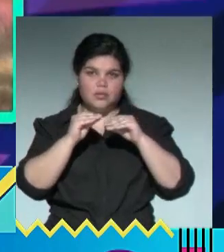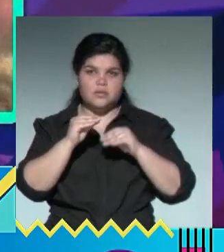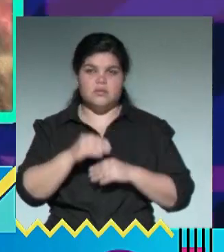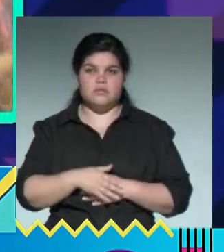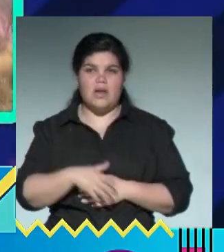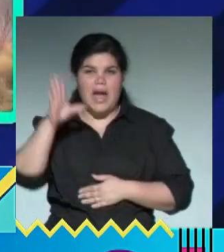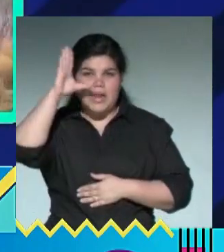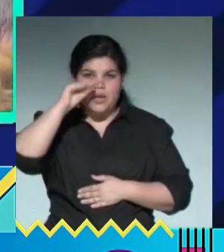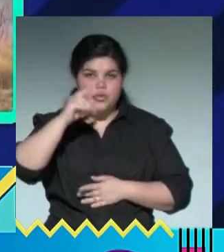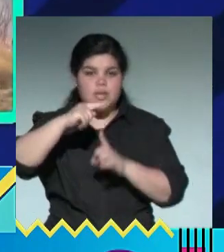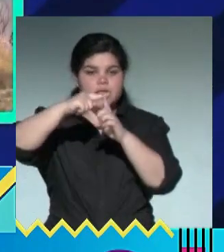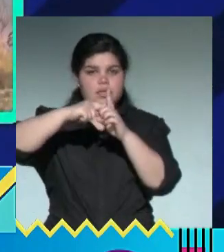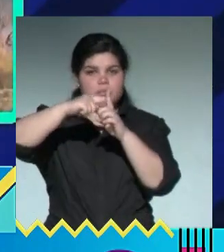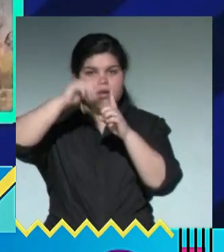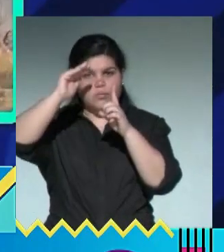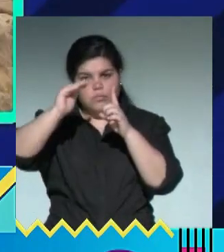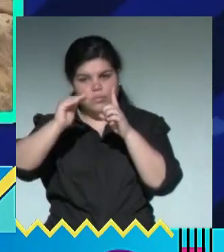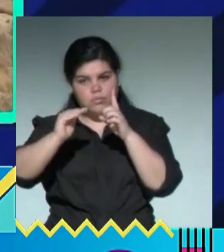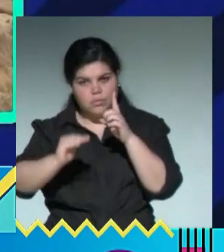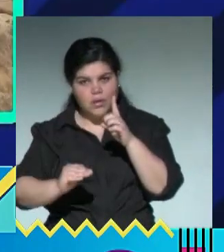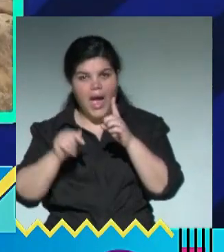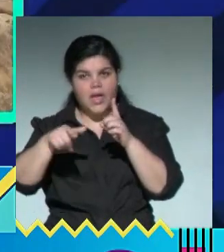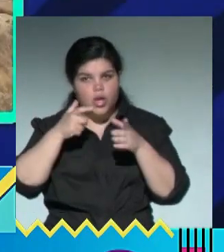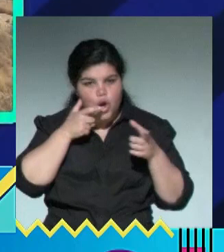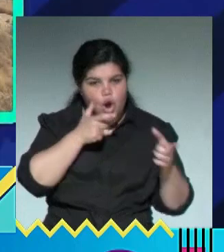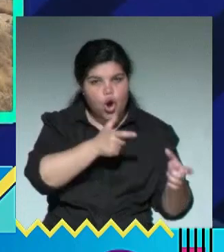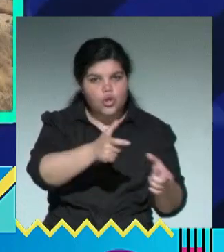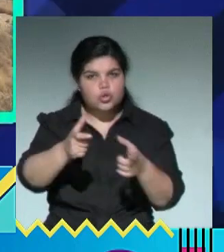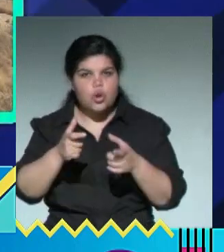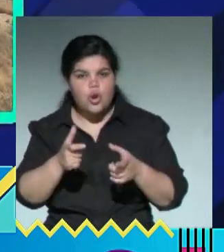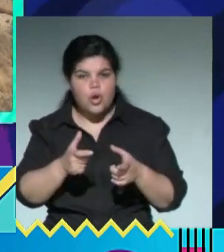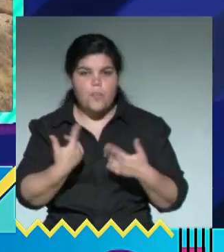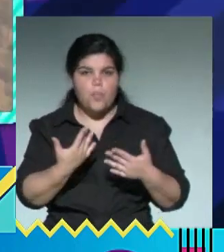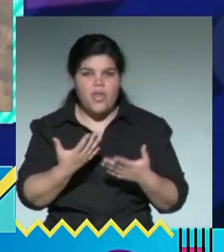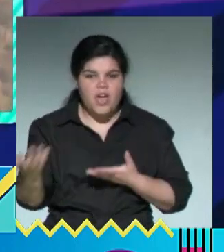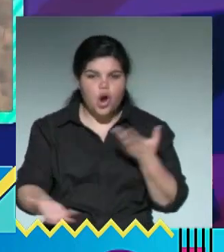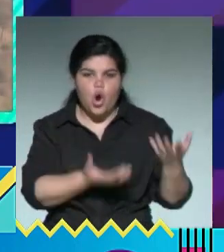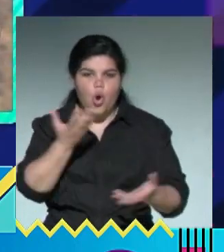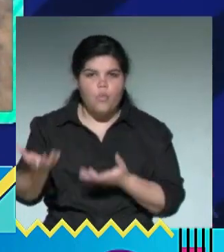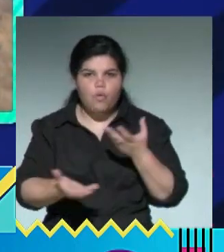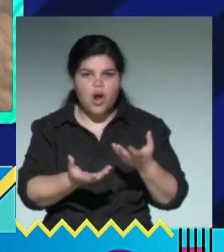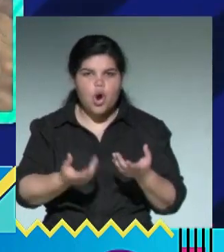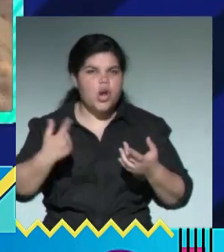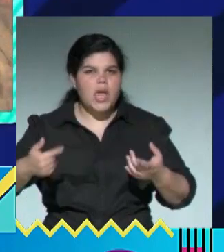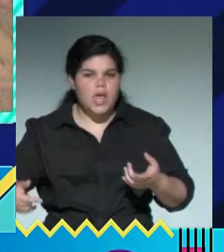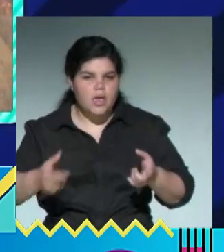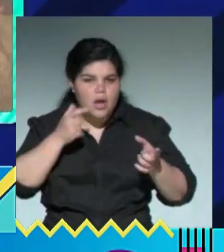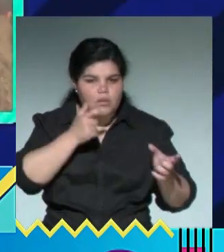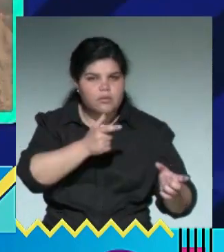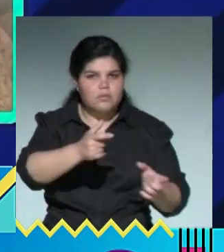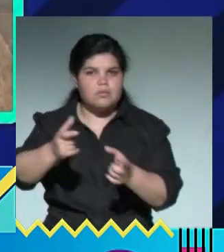menor temperatura, entonces uno puede controlar más lo que uno quiere quemar, no quemar de más. Claro. En el día por lo general no se utiliza